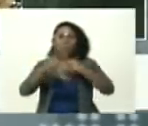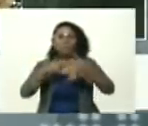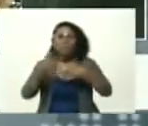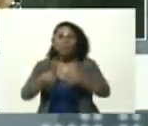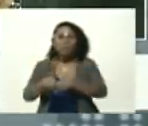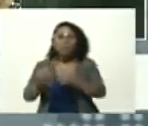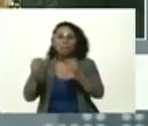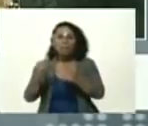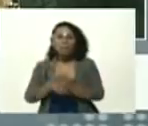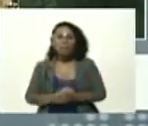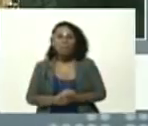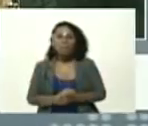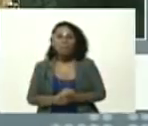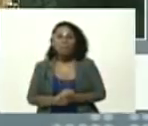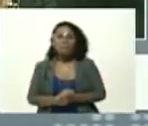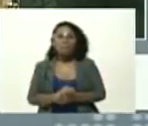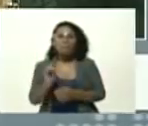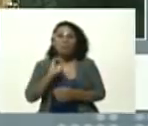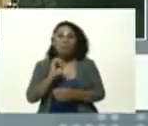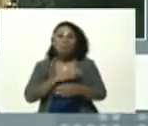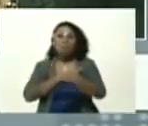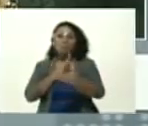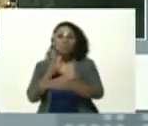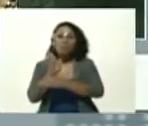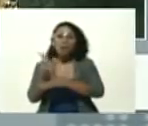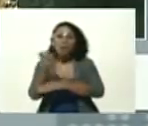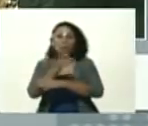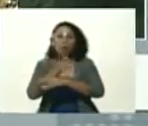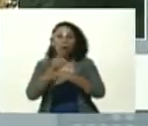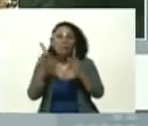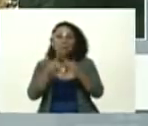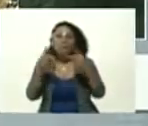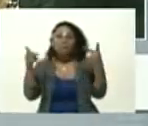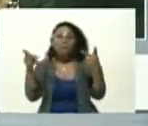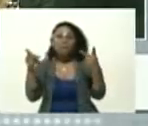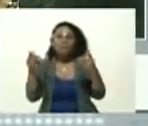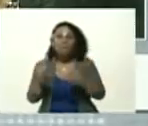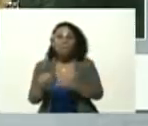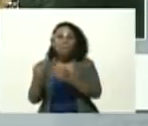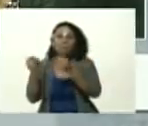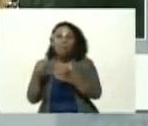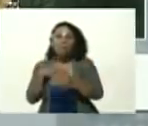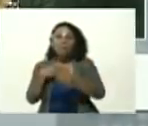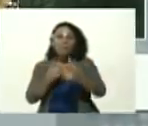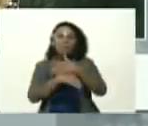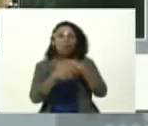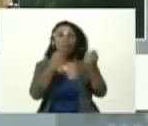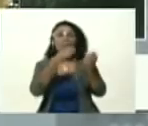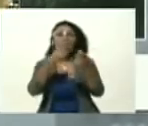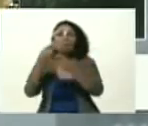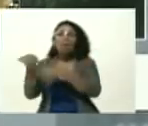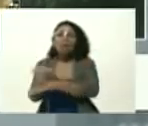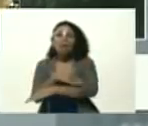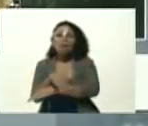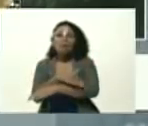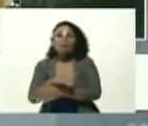Ruptura. Y o íbamos porque íbamos a buscar los periódicos Ruptura para salir a venderlos a las calles.